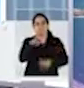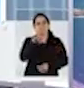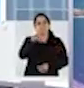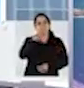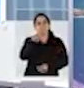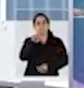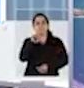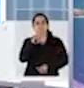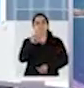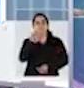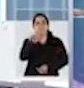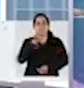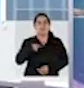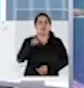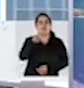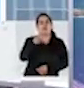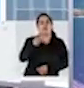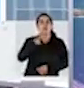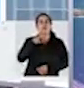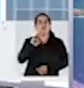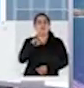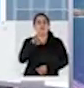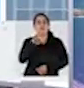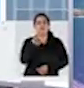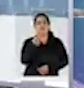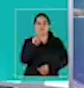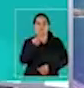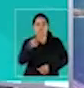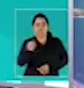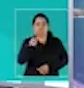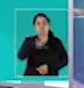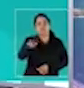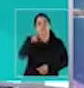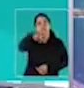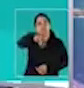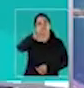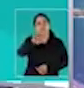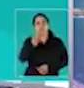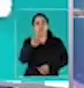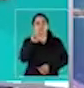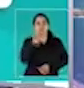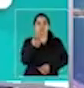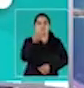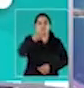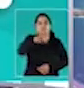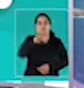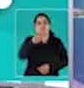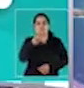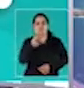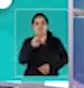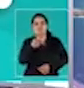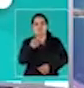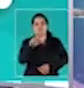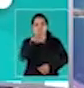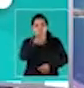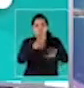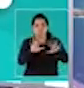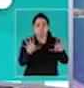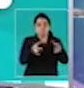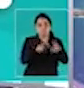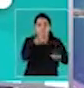y sabemos que esto produce una fibrosis muy progresiva, que es la silicosis. Entonces, estas personas, de hecho, son parte de